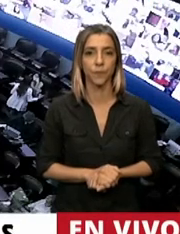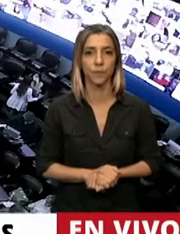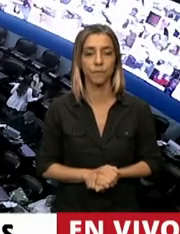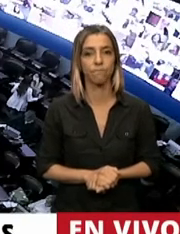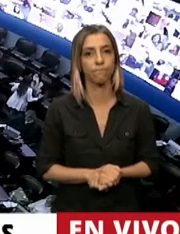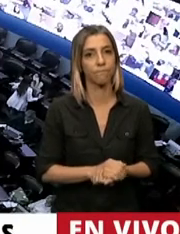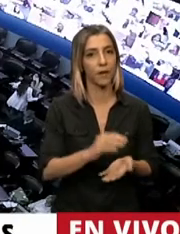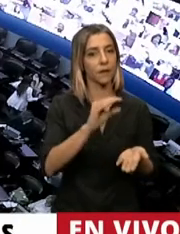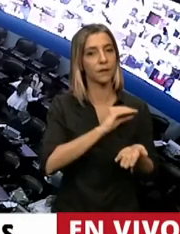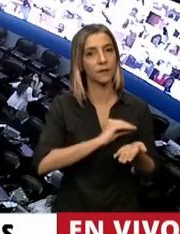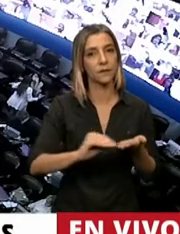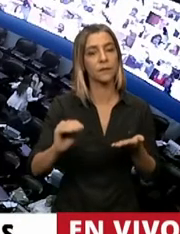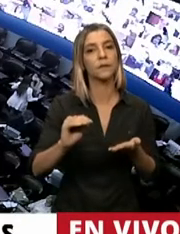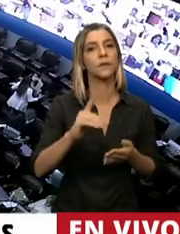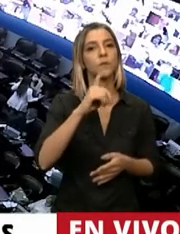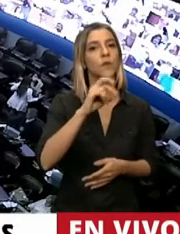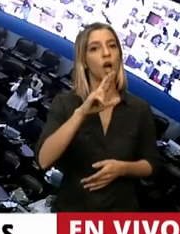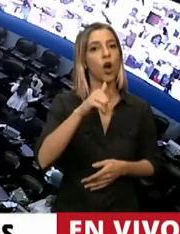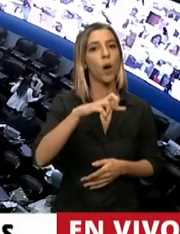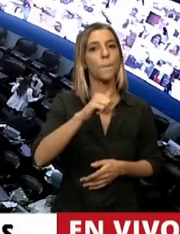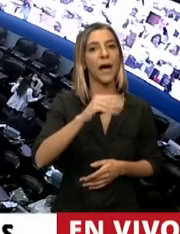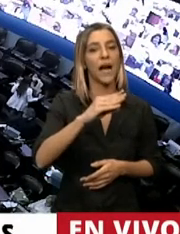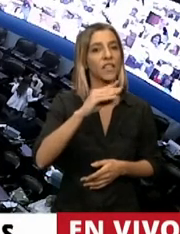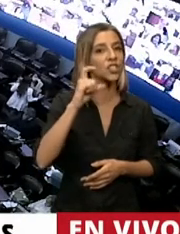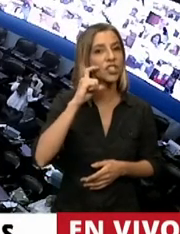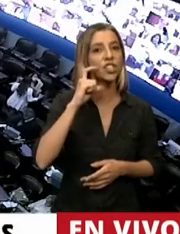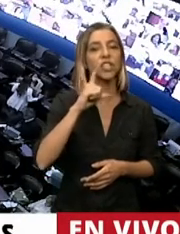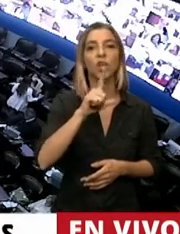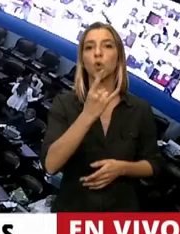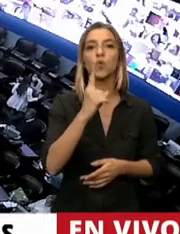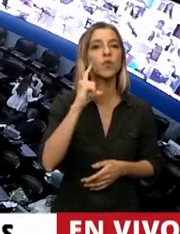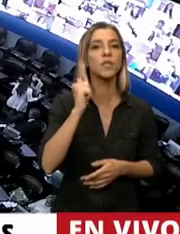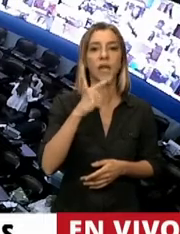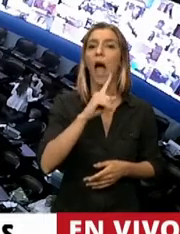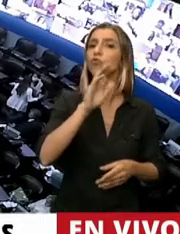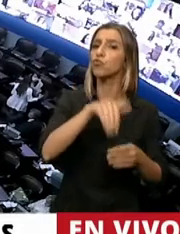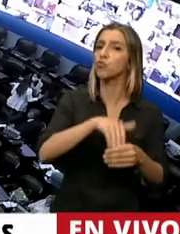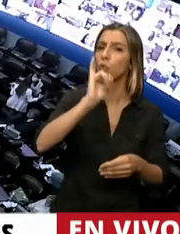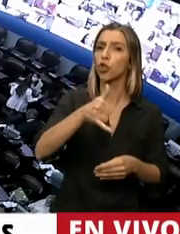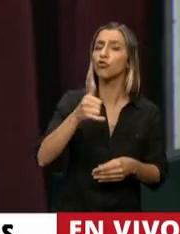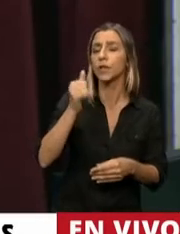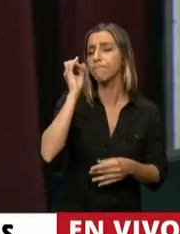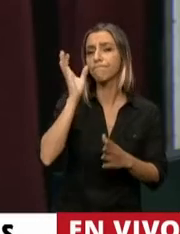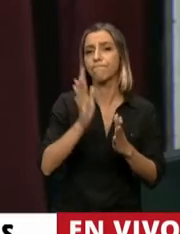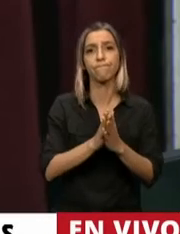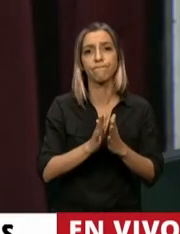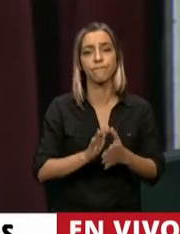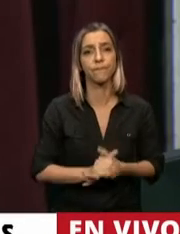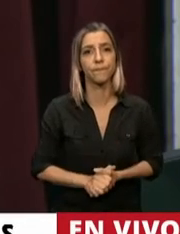diputada lucía corpacci para expresar el sentido de su voto presente mil disculpas